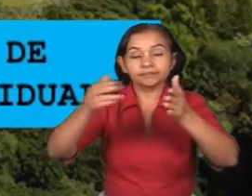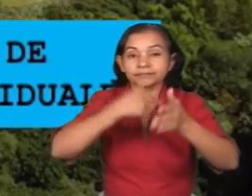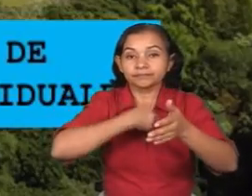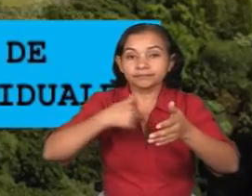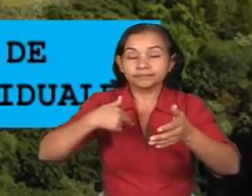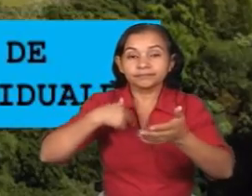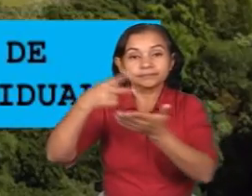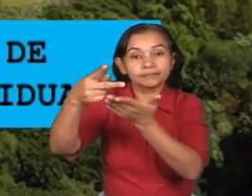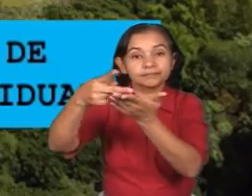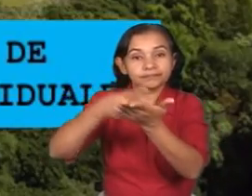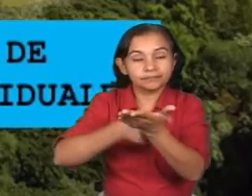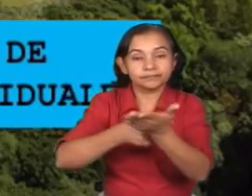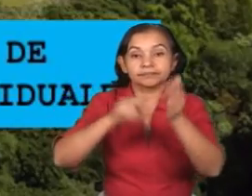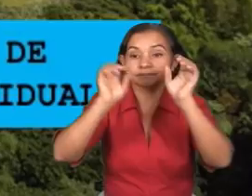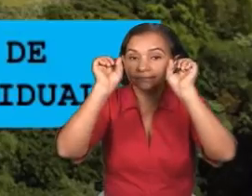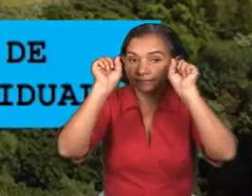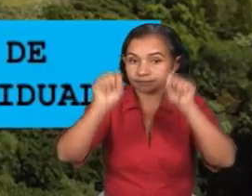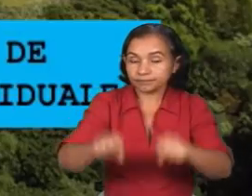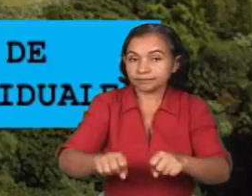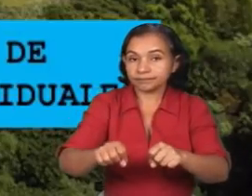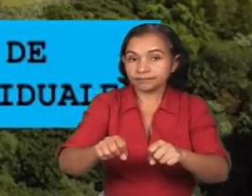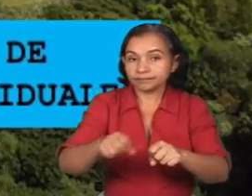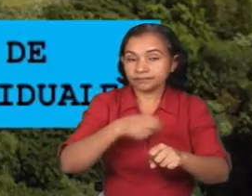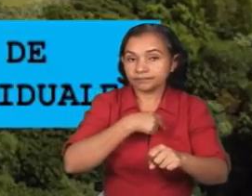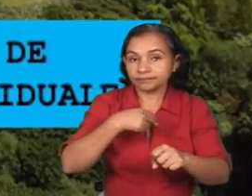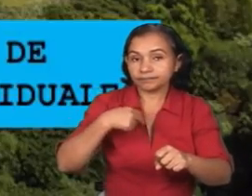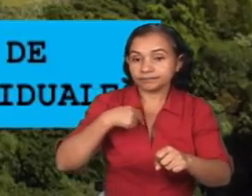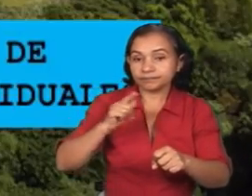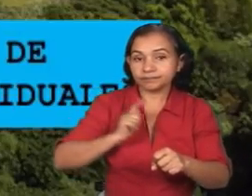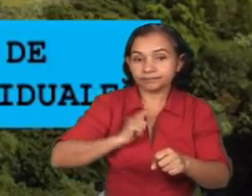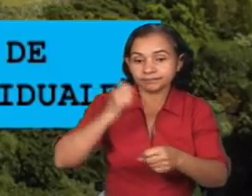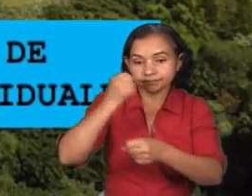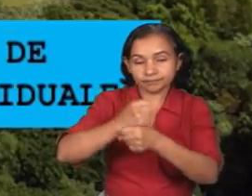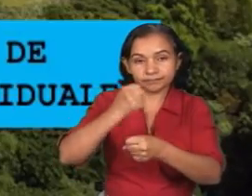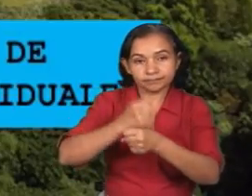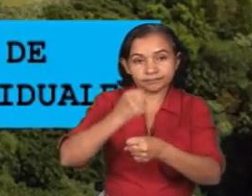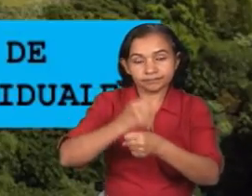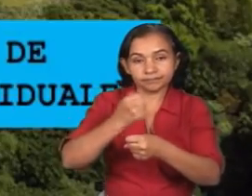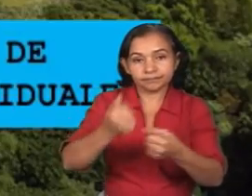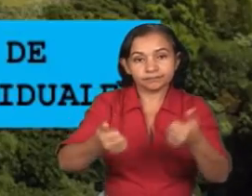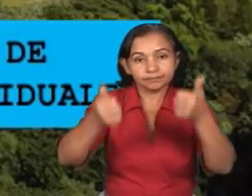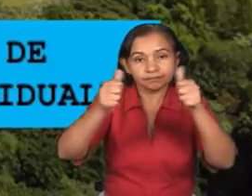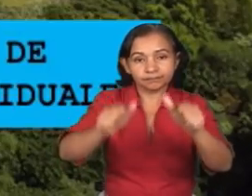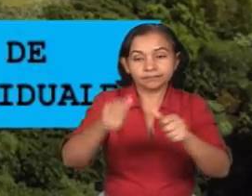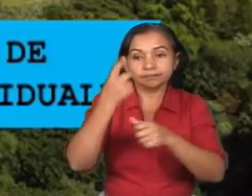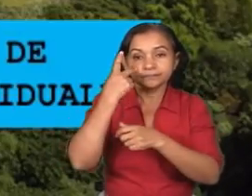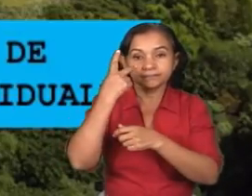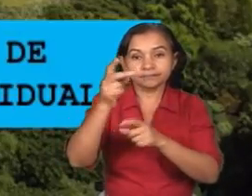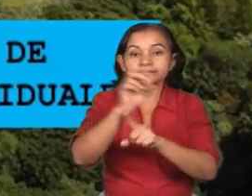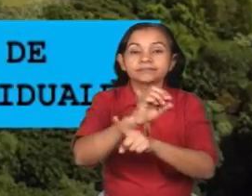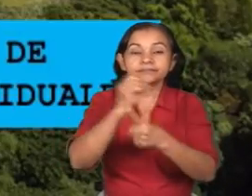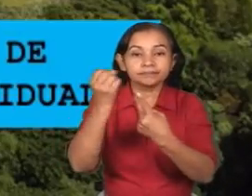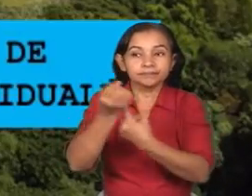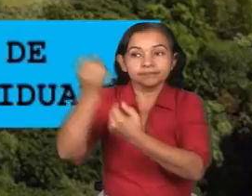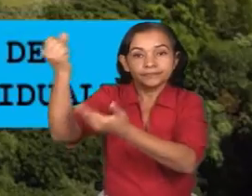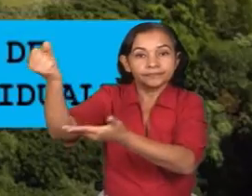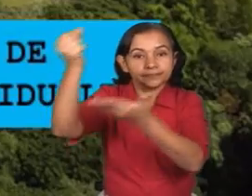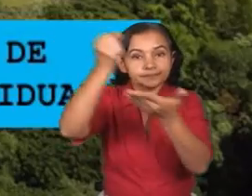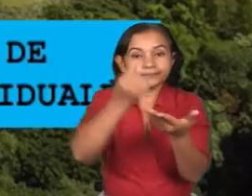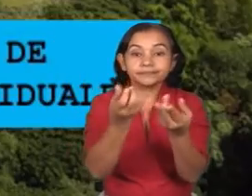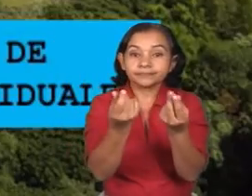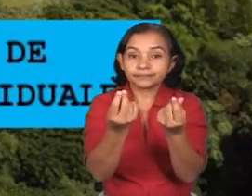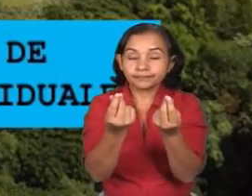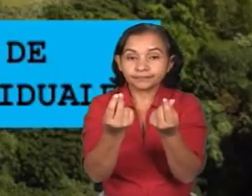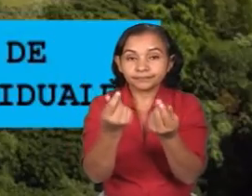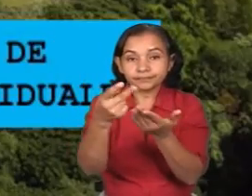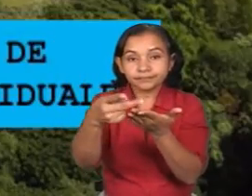proyecto es que ha logrado ser mantener la operación y mantenimiento de acuerdo a las expectativas de los organismos que dieron la plata. Recientemente